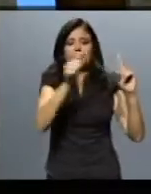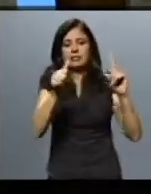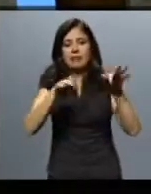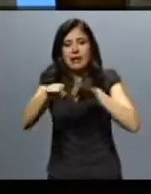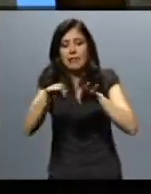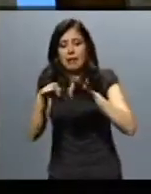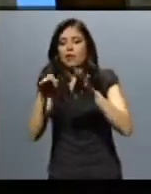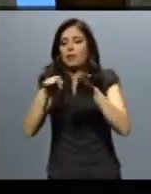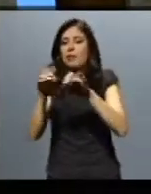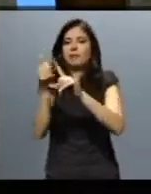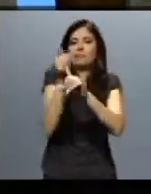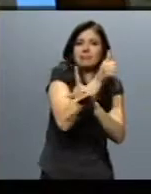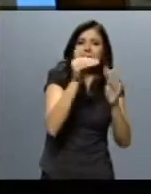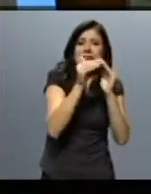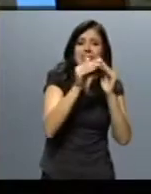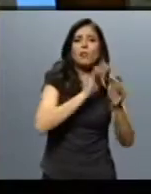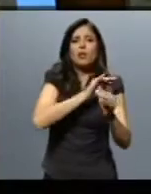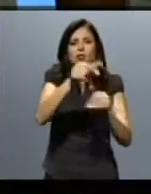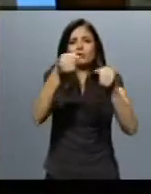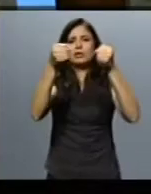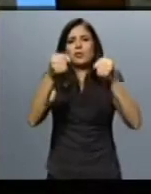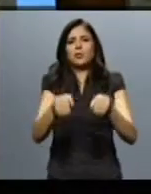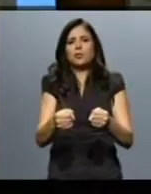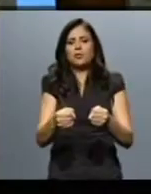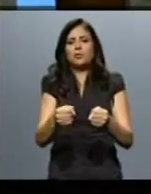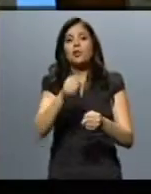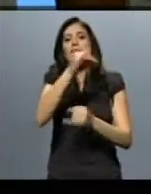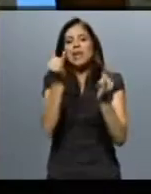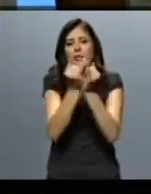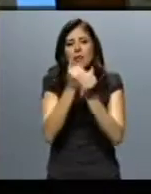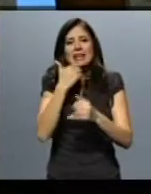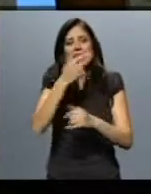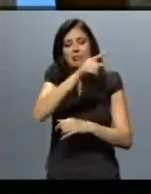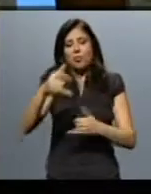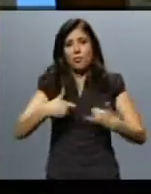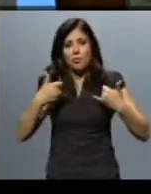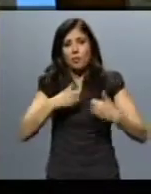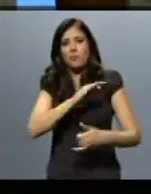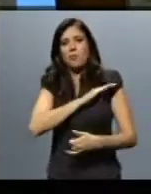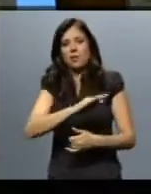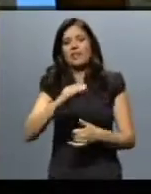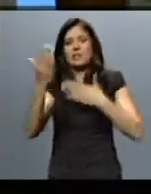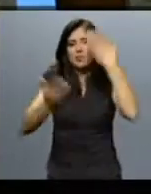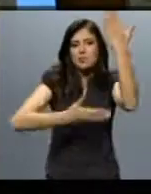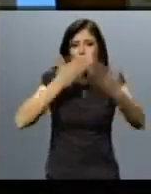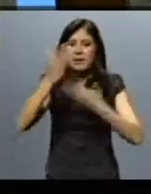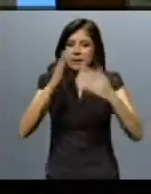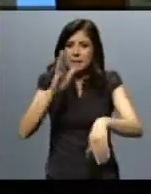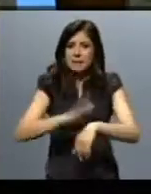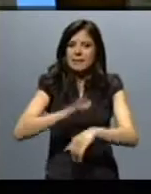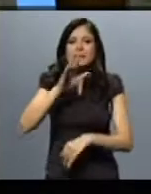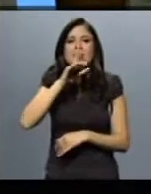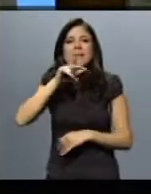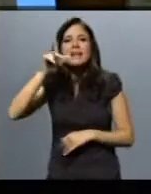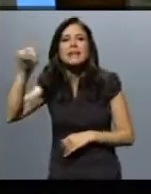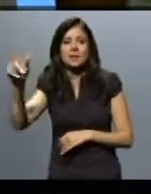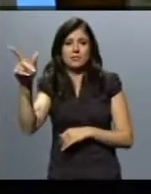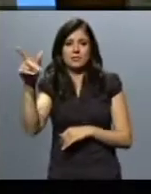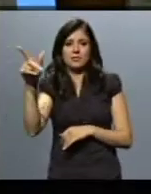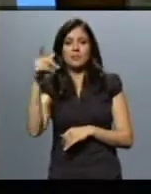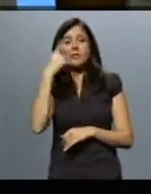que cada día tengas más oportunidades donde estudiar para que los jóvenes tengan también una posibilidad mejor